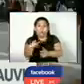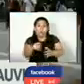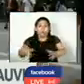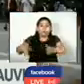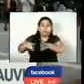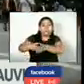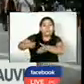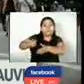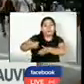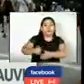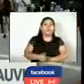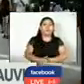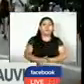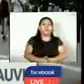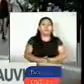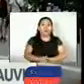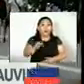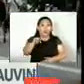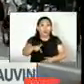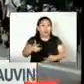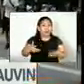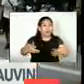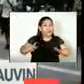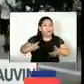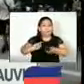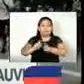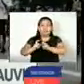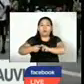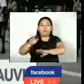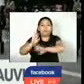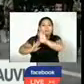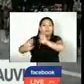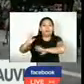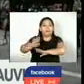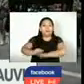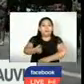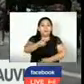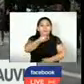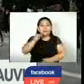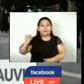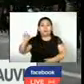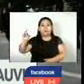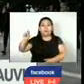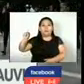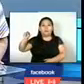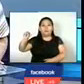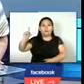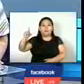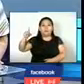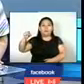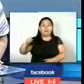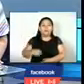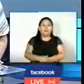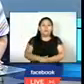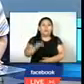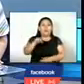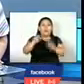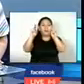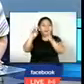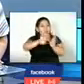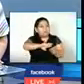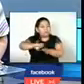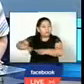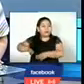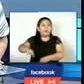policial ahora la historia tomará su curso Arnaldo Rojas Voz de América vamos a cambiar de